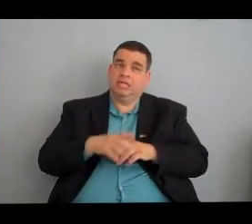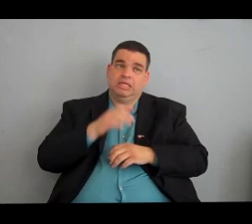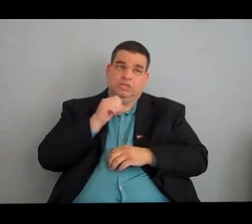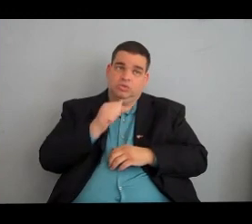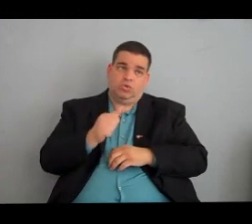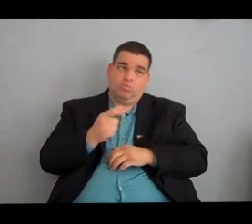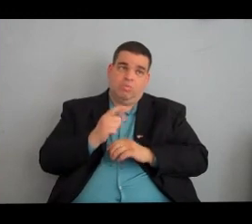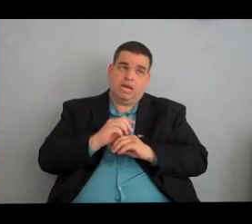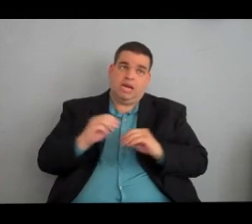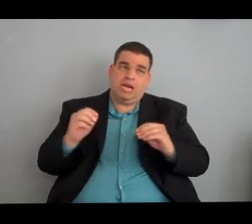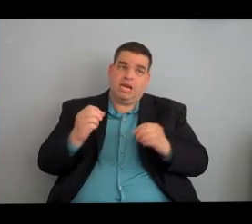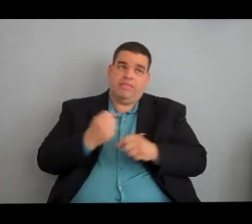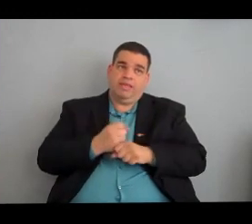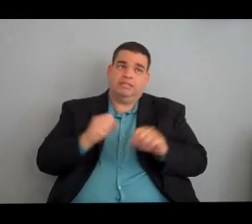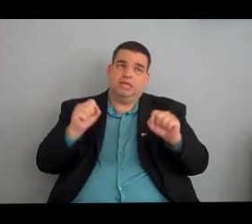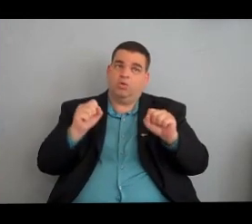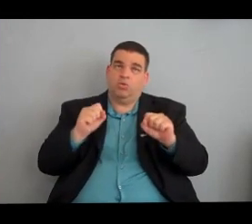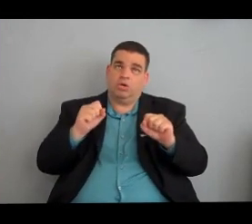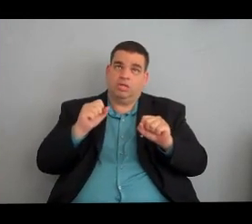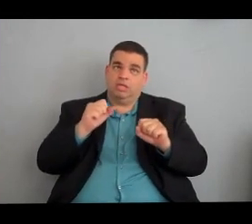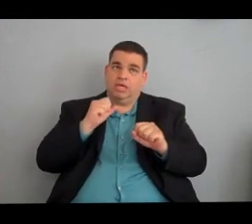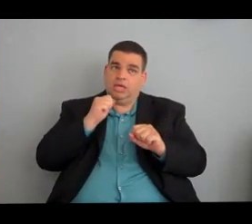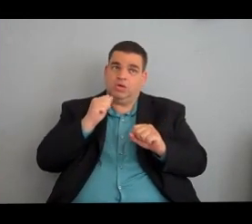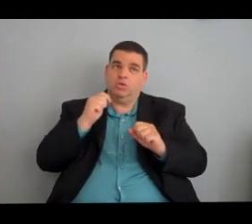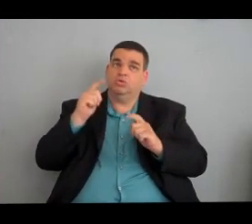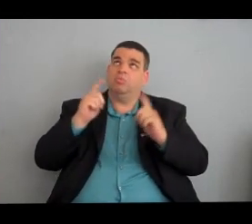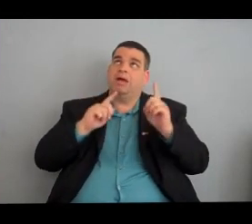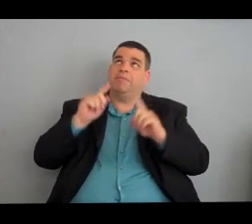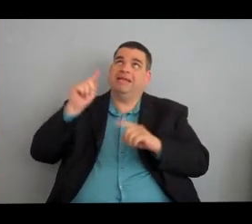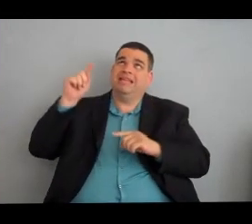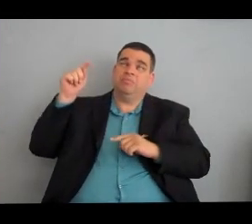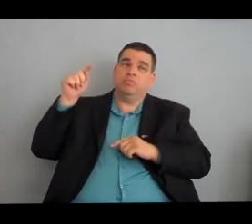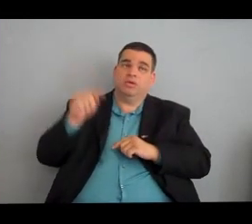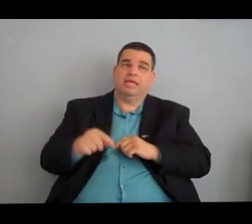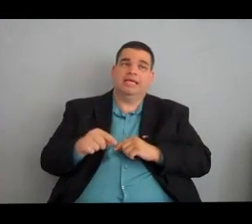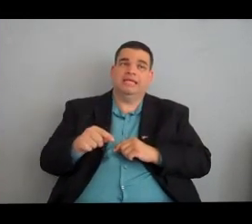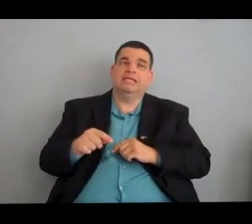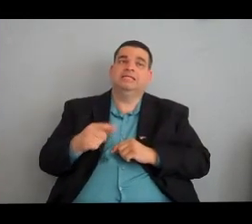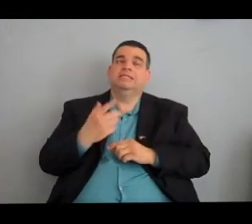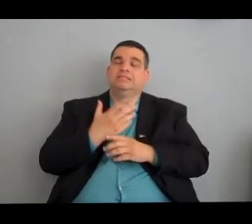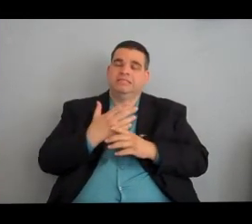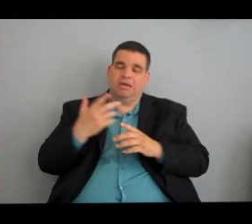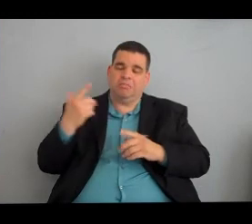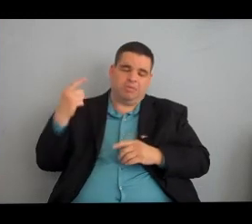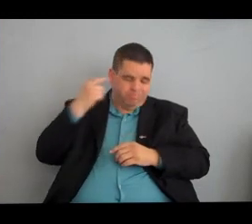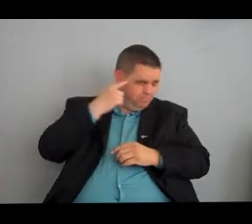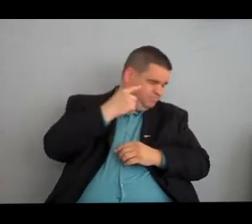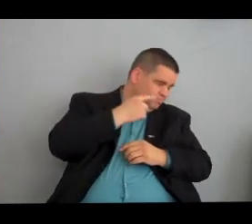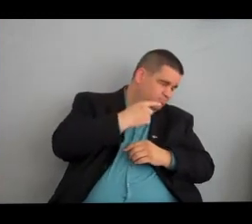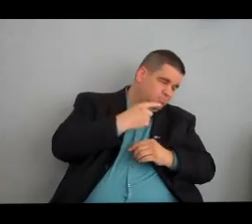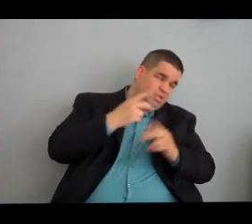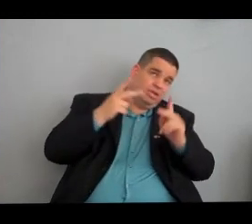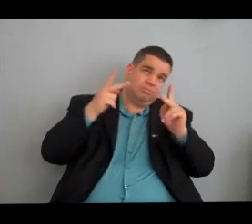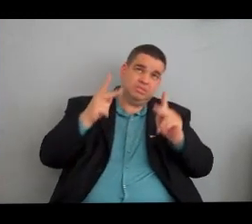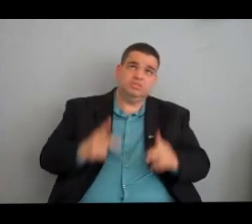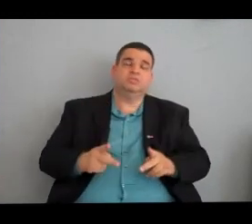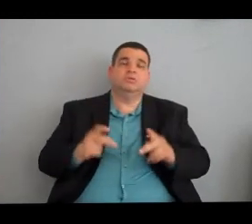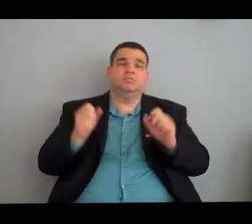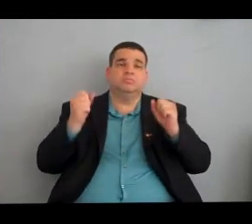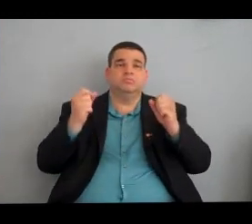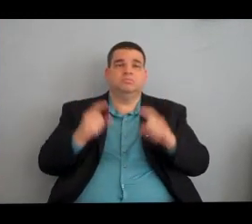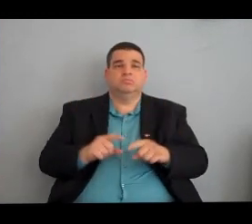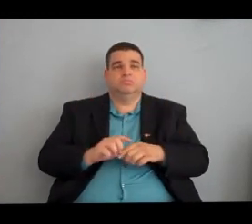para nada seguridad. Claro. Y no son balas perdidas, porque no, siempre las termina encontrando la persona menos indicada. Exacto.